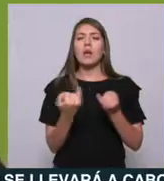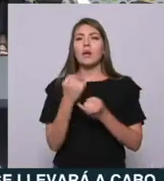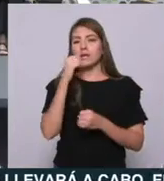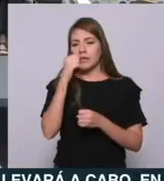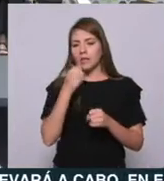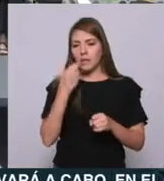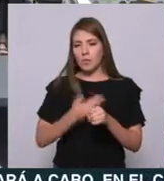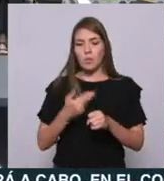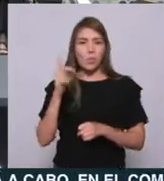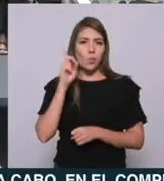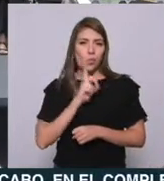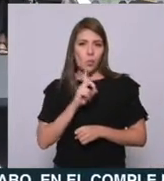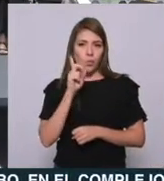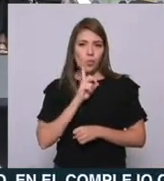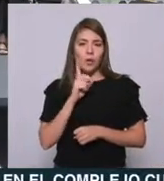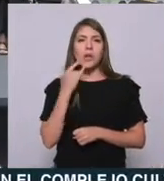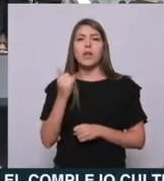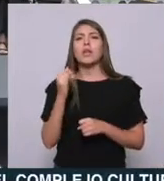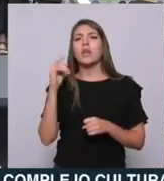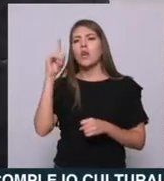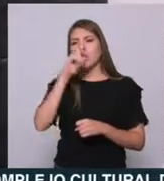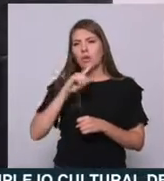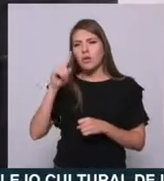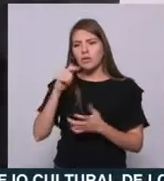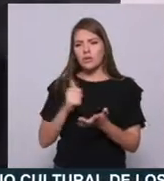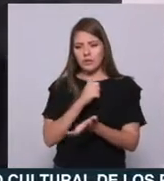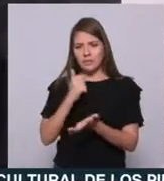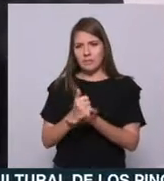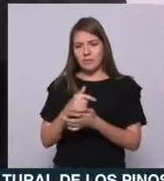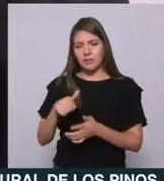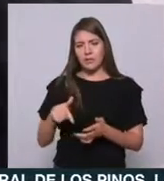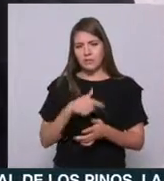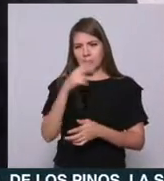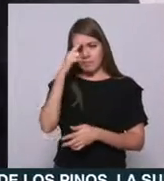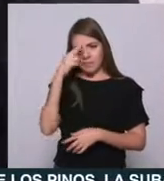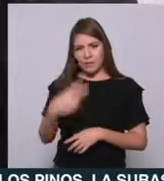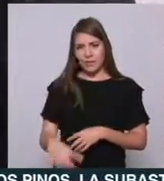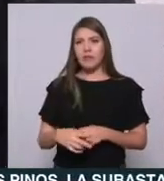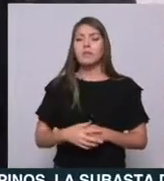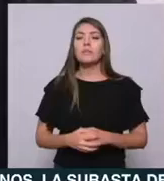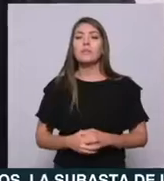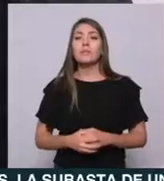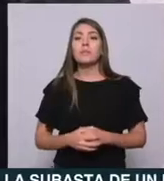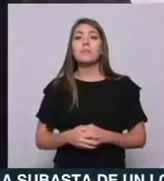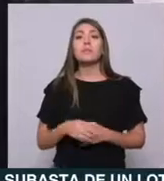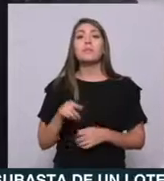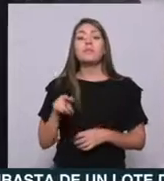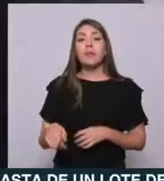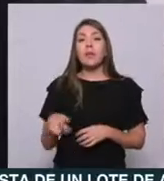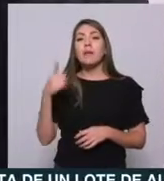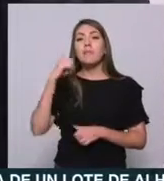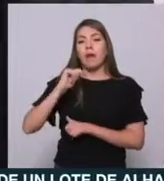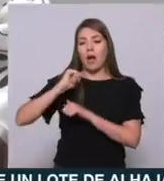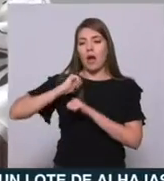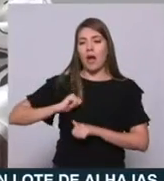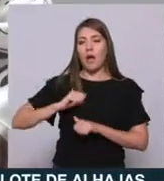Mujeres y el Consejo Ciudadano de la Ciudad de México. Este último será la instancia encargada para recibir las